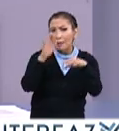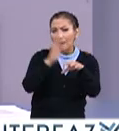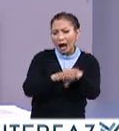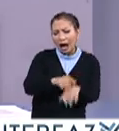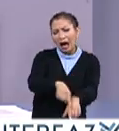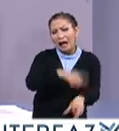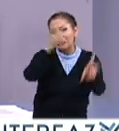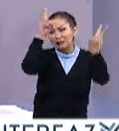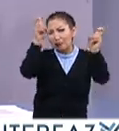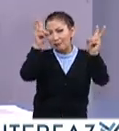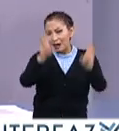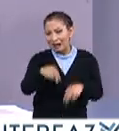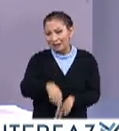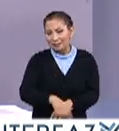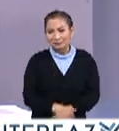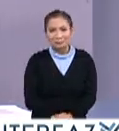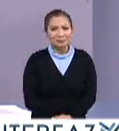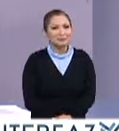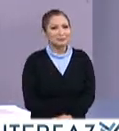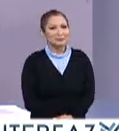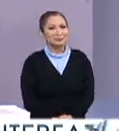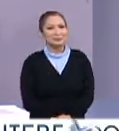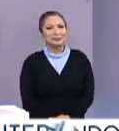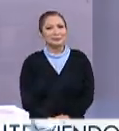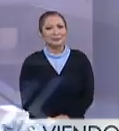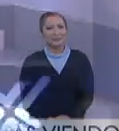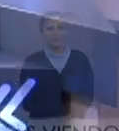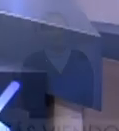tenemos muchos más temas en Interfaz. No se vayan.